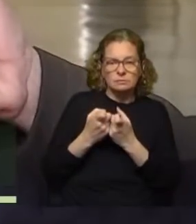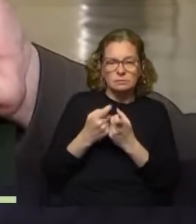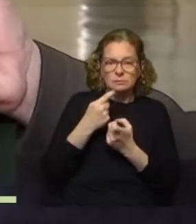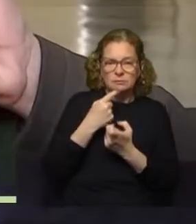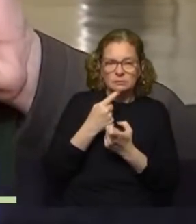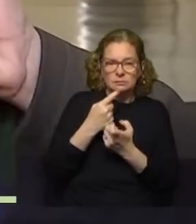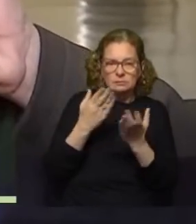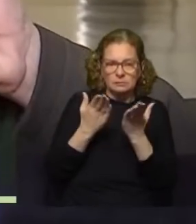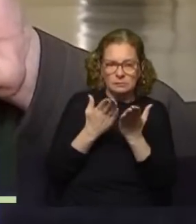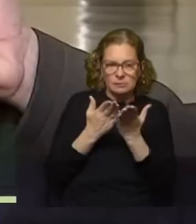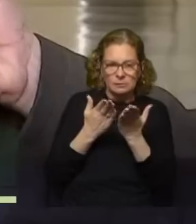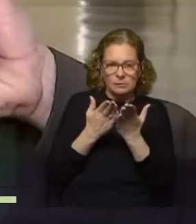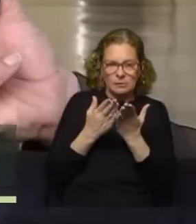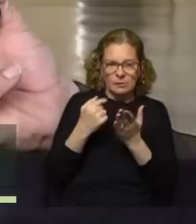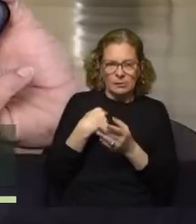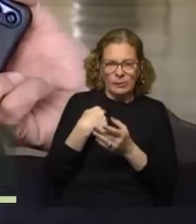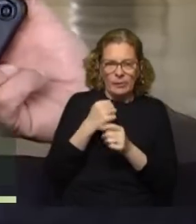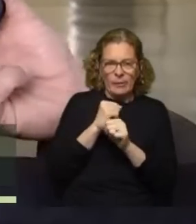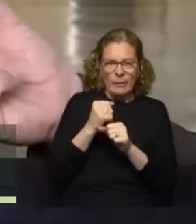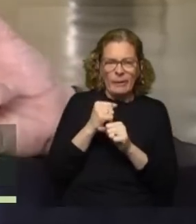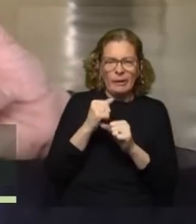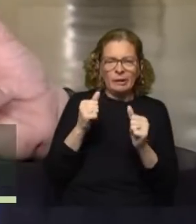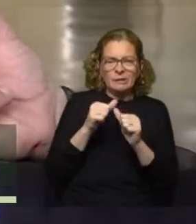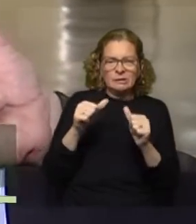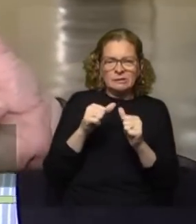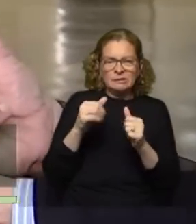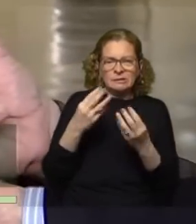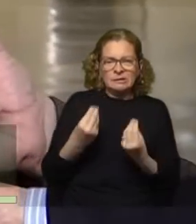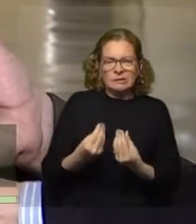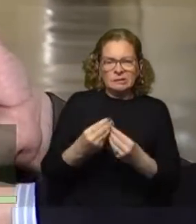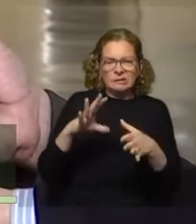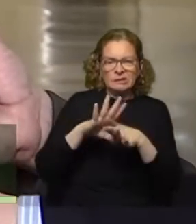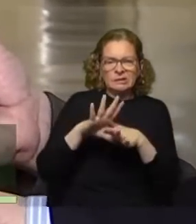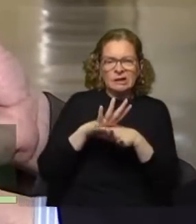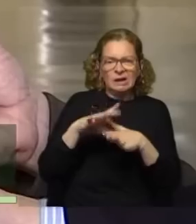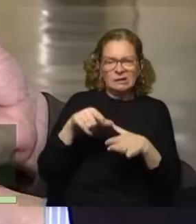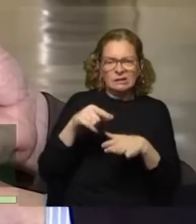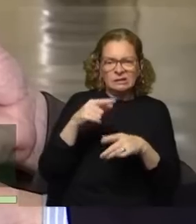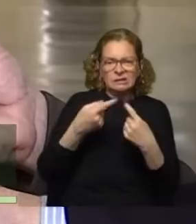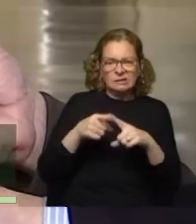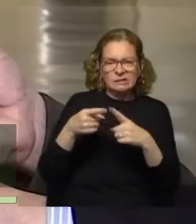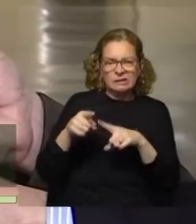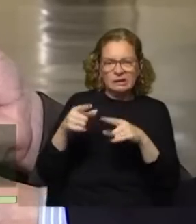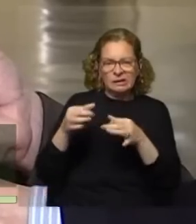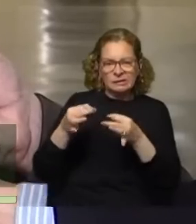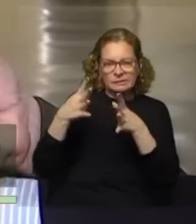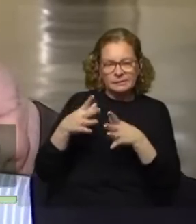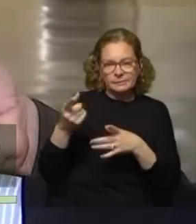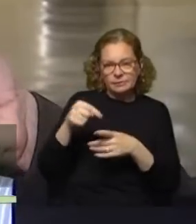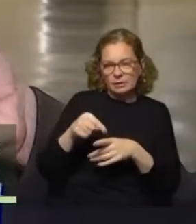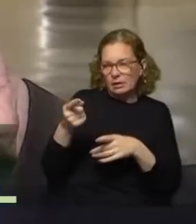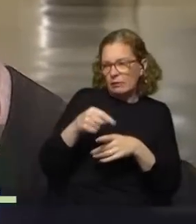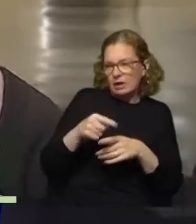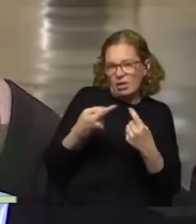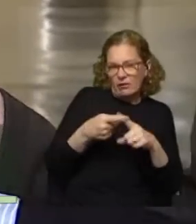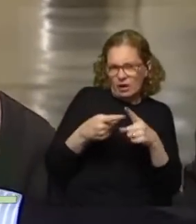deduce de lo que estudió yo puedo hacer un operador territorial en el mides y tener distintas profesiones venir de distintas